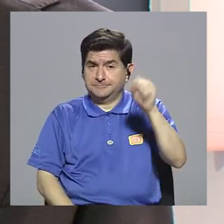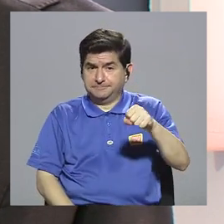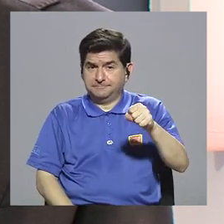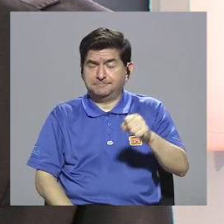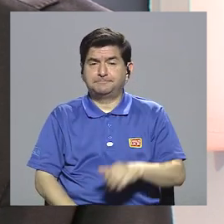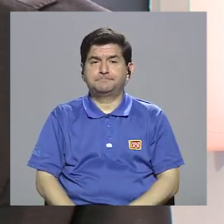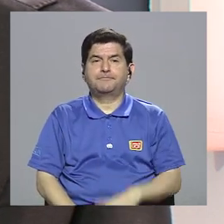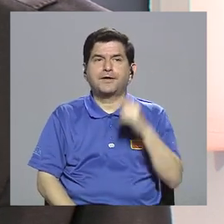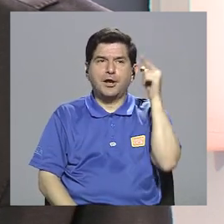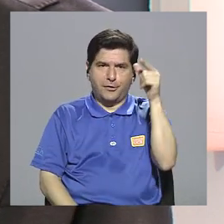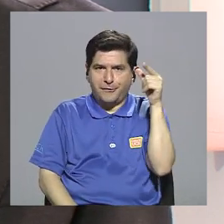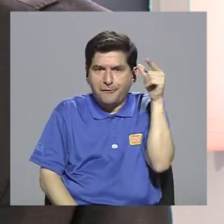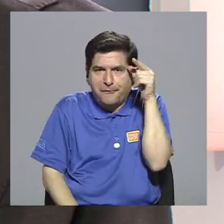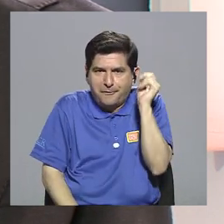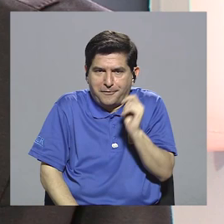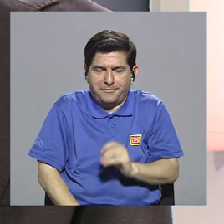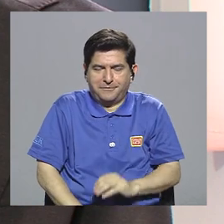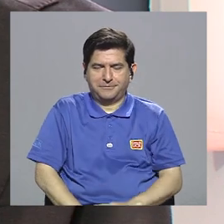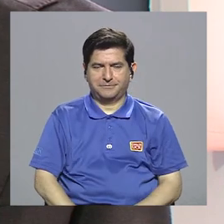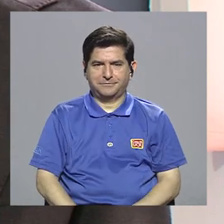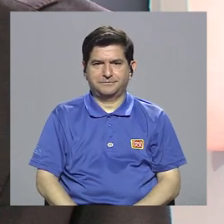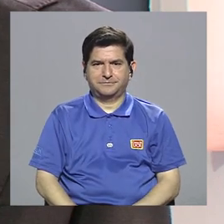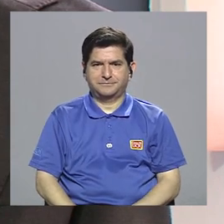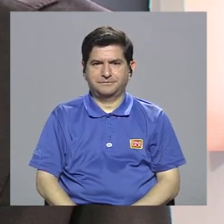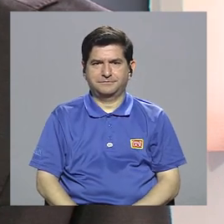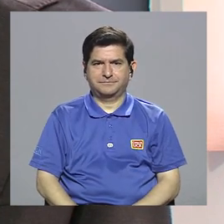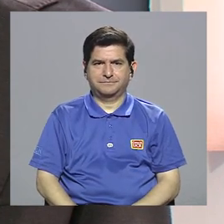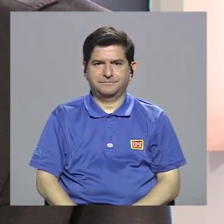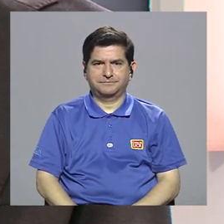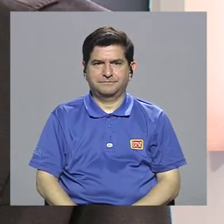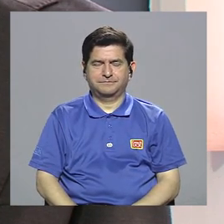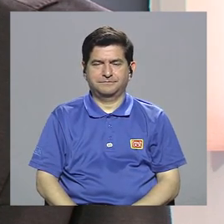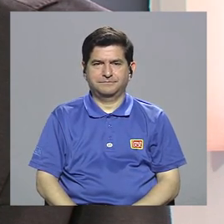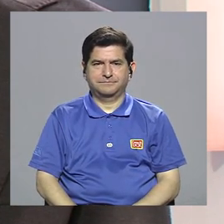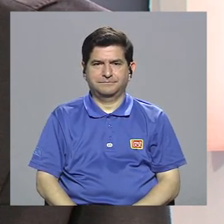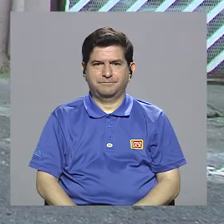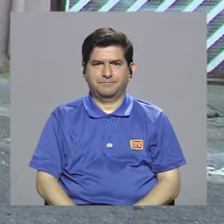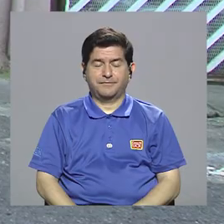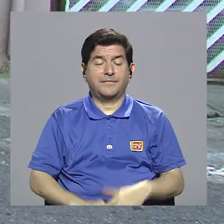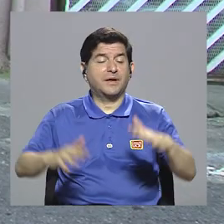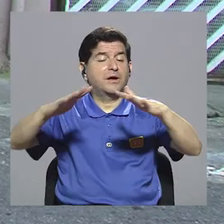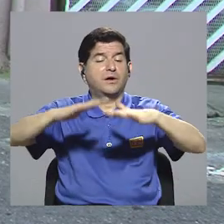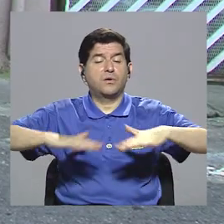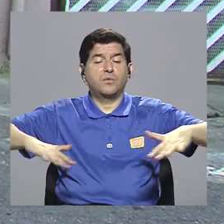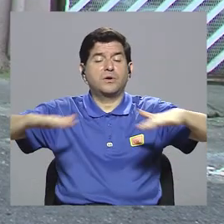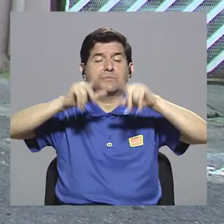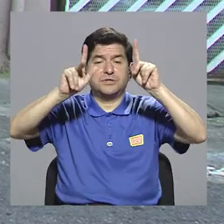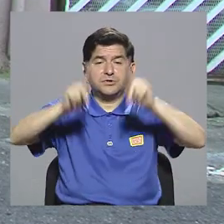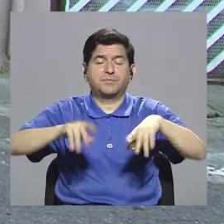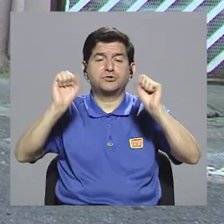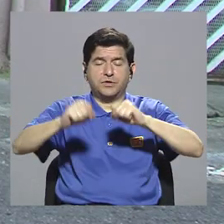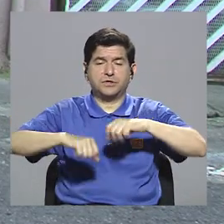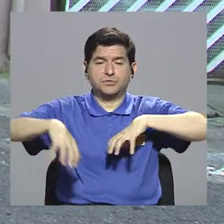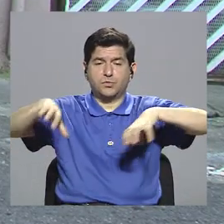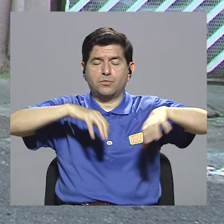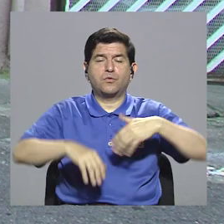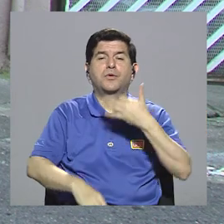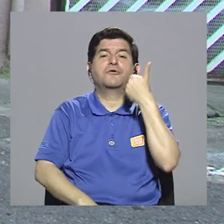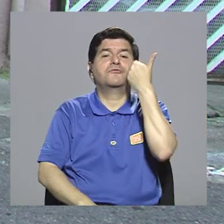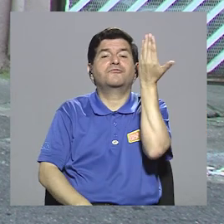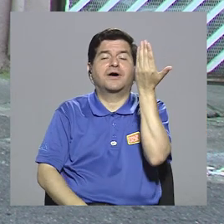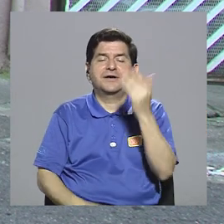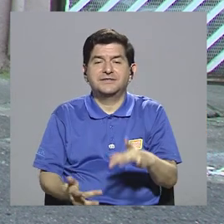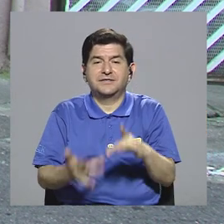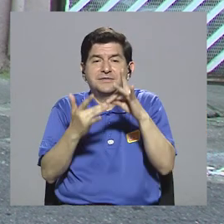por supuesto en términos de tener espacios en los cual las personas se puedan mover más fácilmente